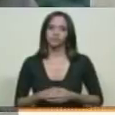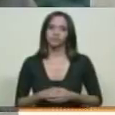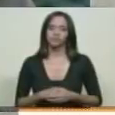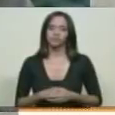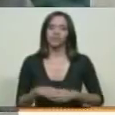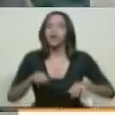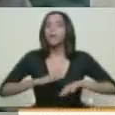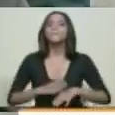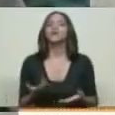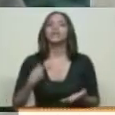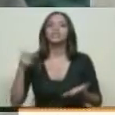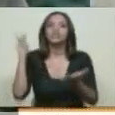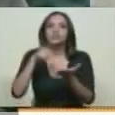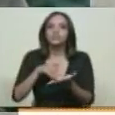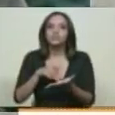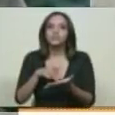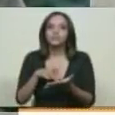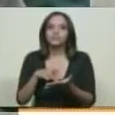Porque yo llego aquí